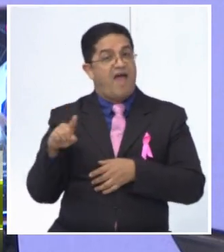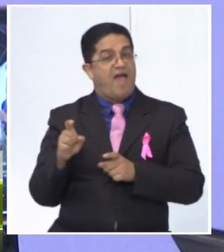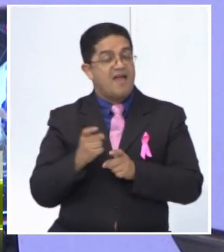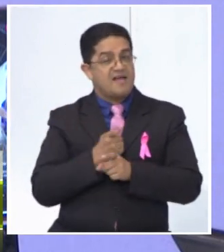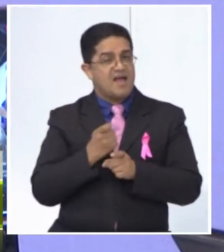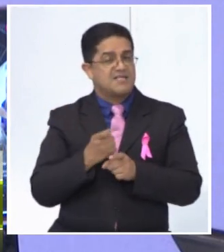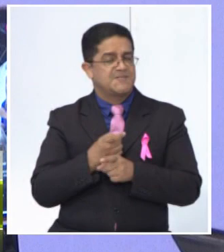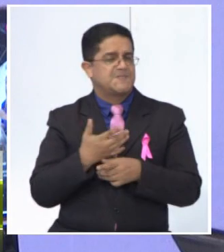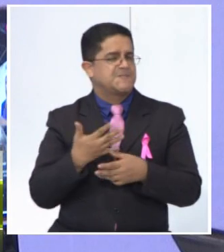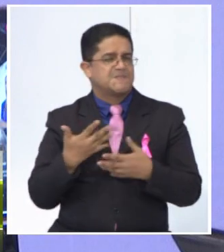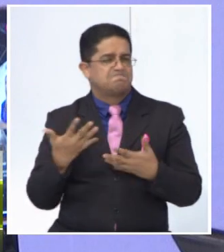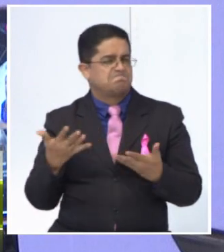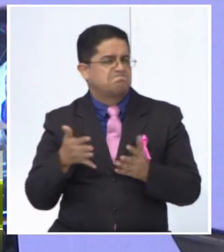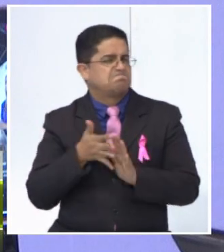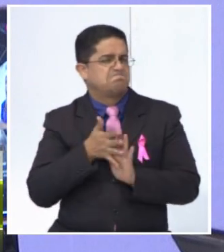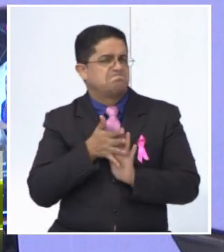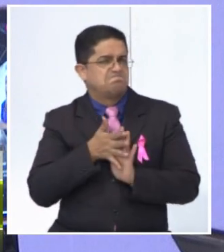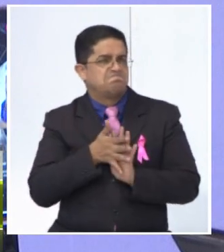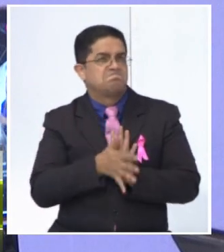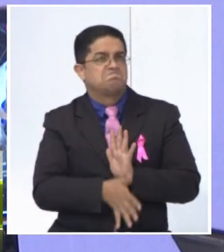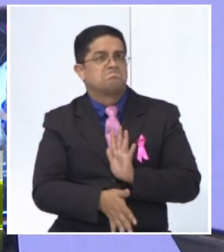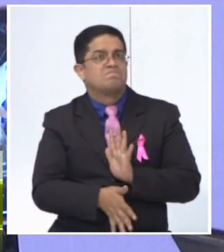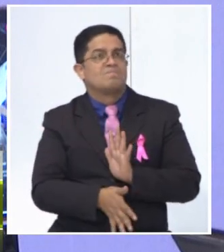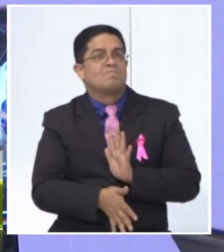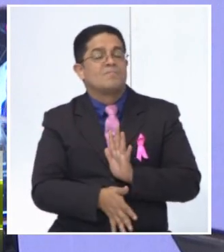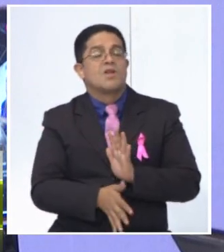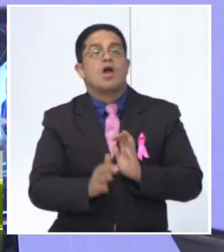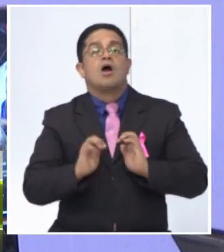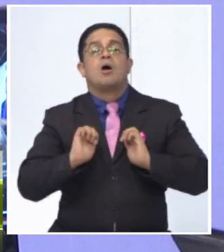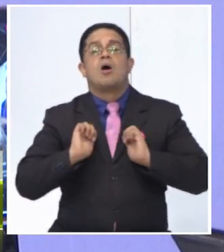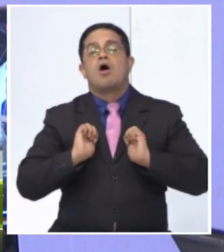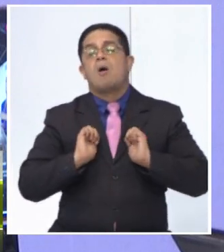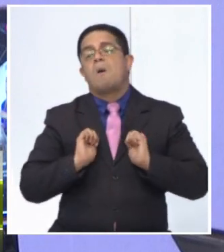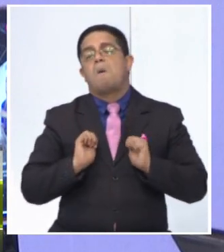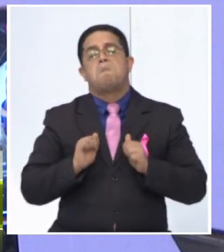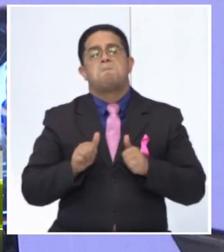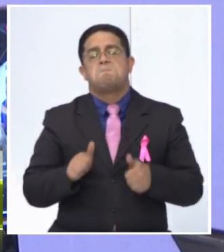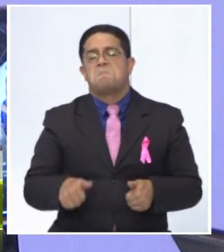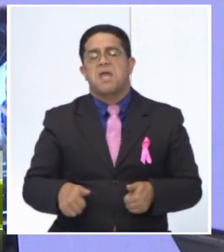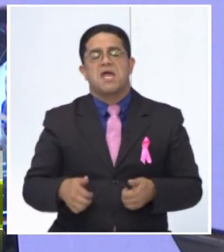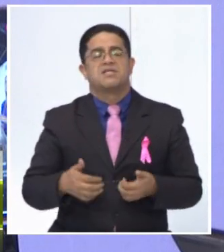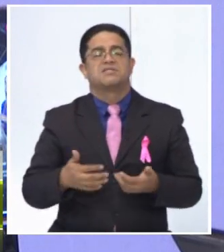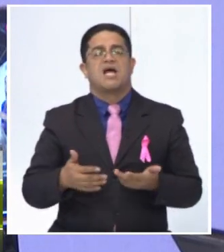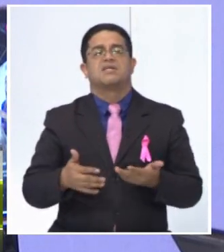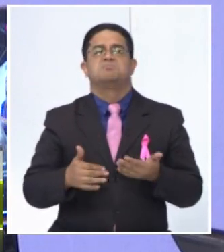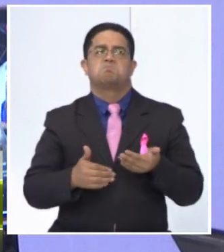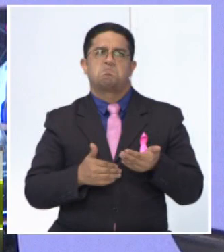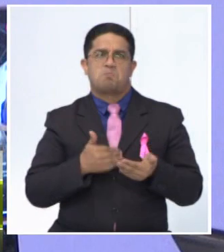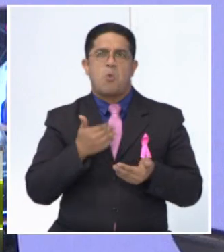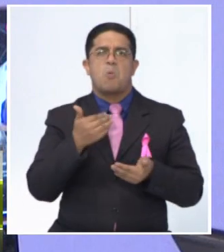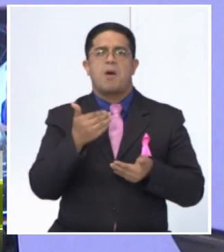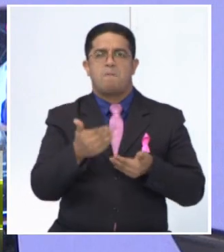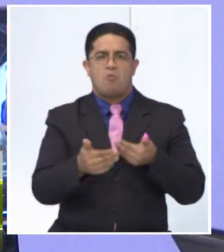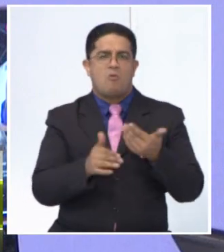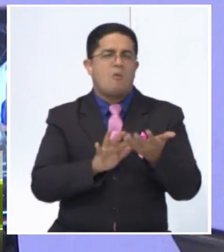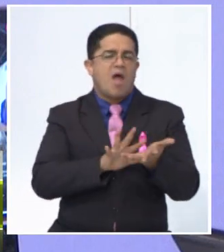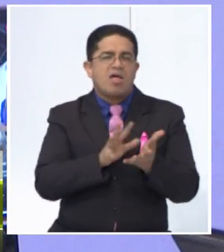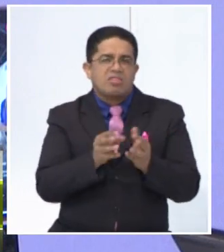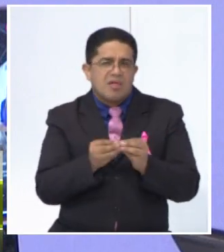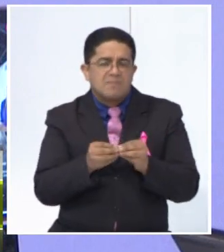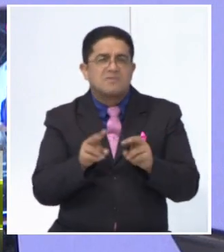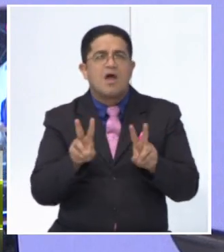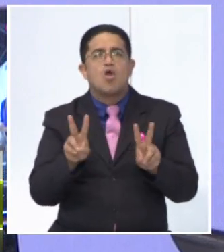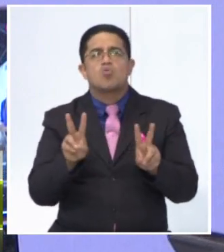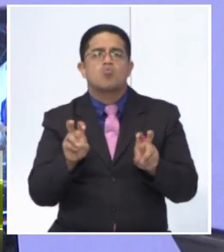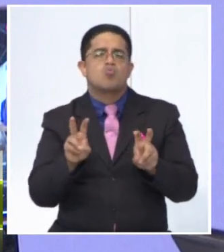suelen procesar esto y comienzan a adaptarse a su nueva etapa o a